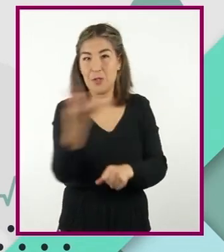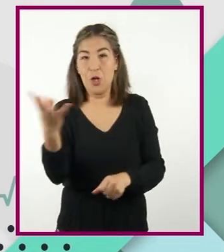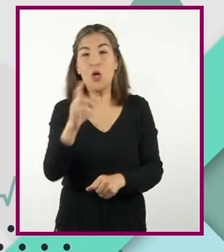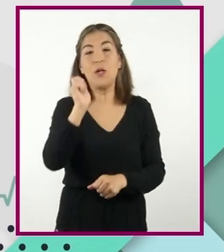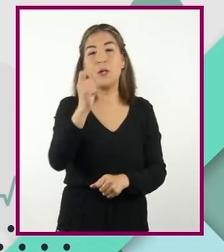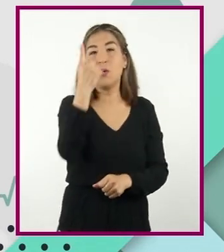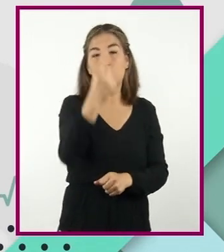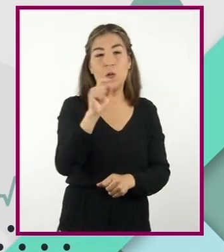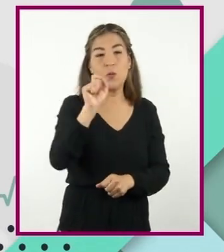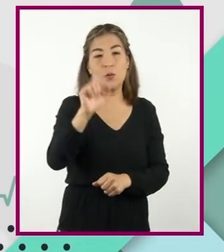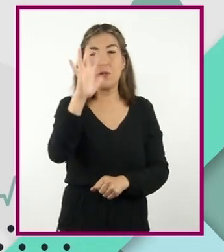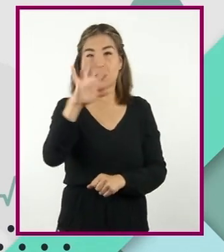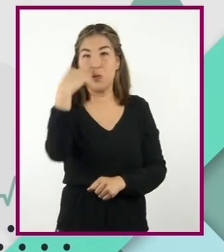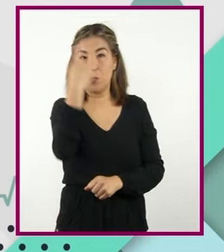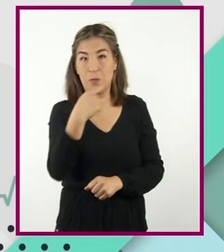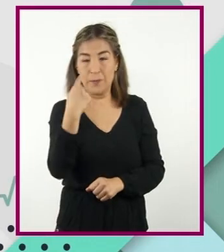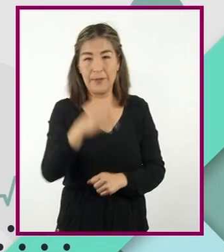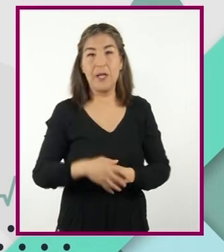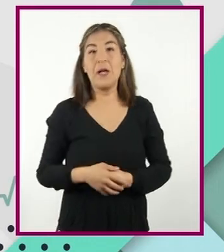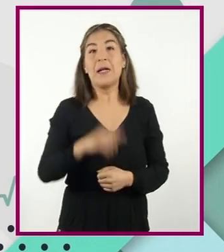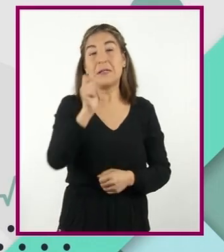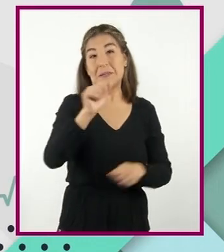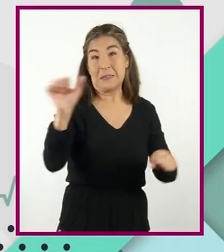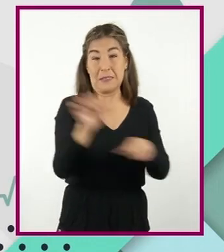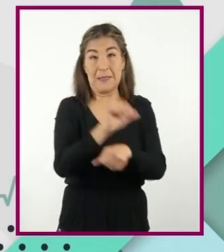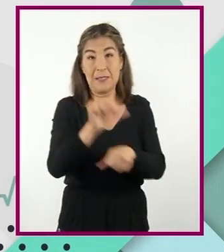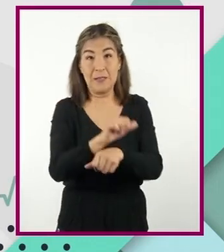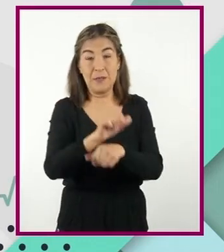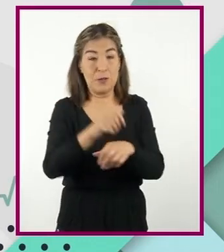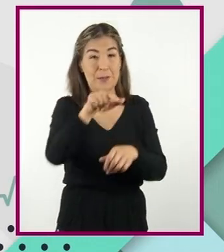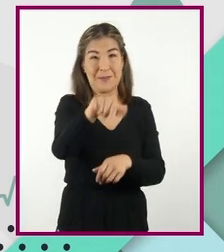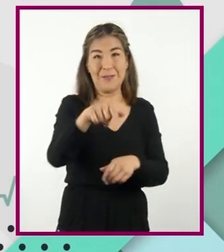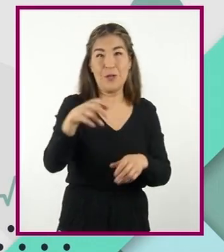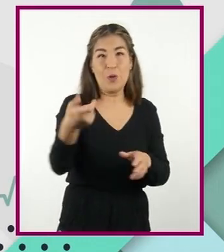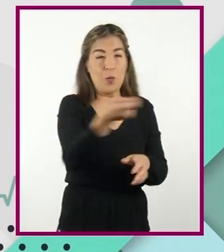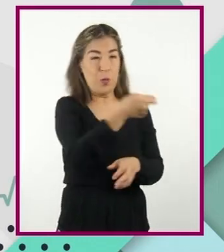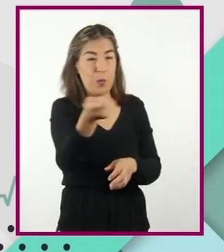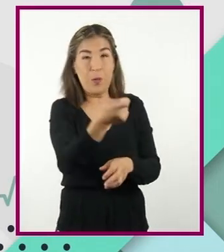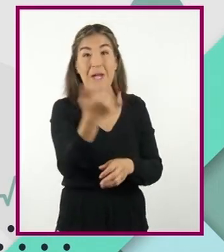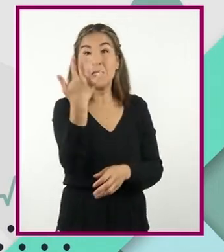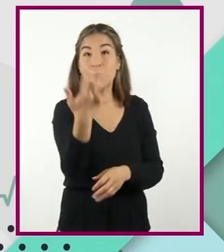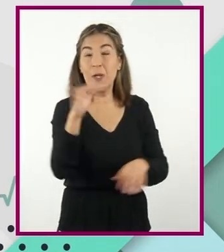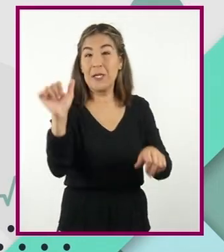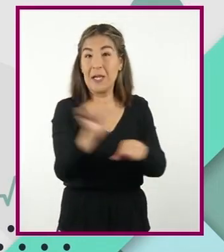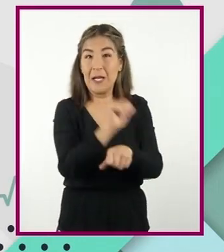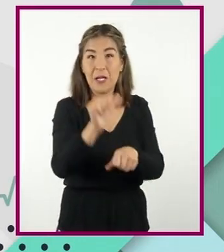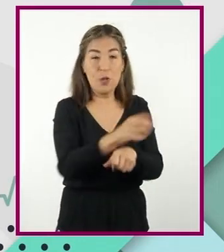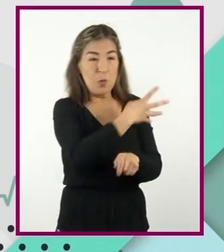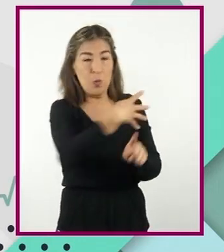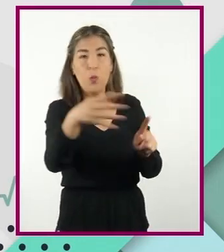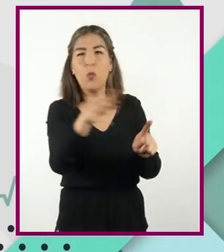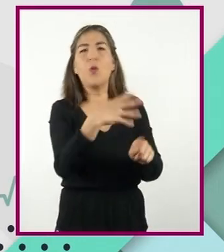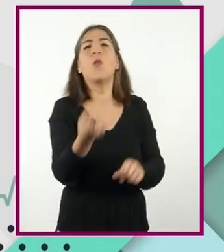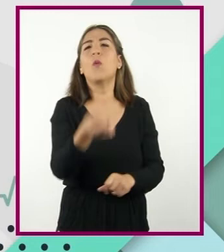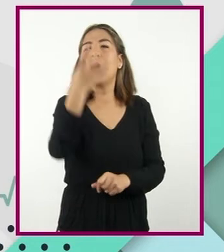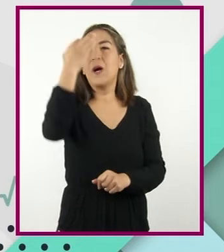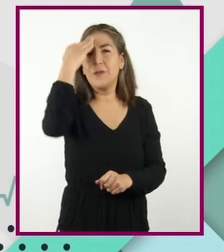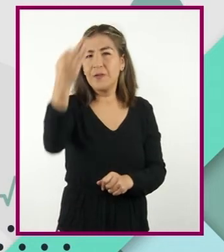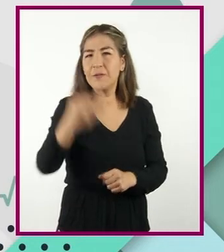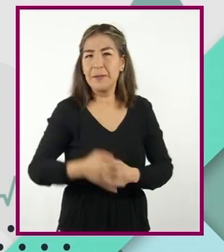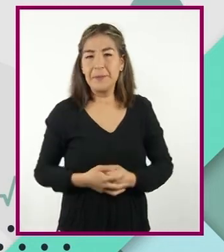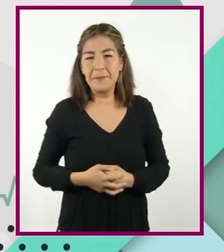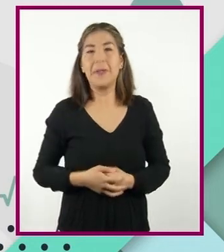La segunda razón, si la máquina pintara 50 automóviles, ¿cuánto tiempo le tomaría? Con la primera